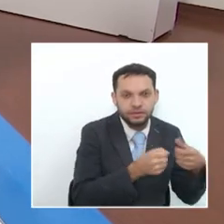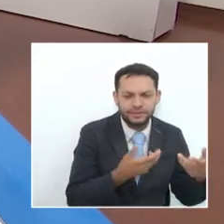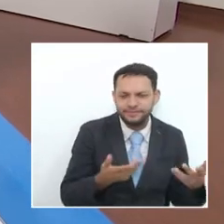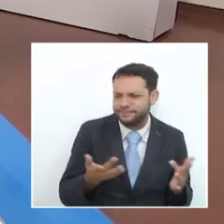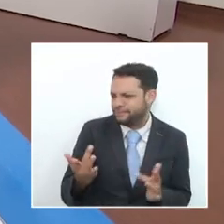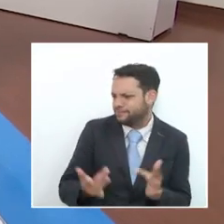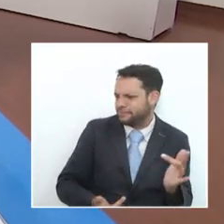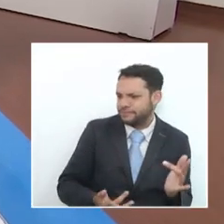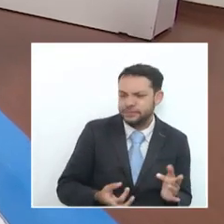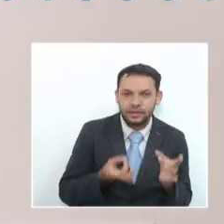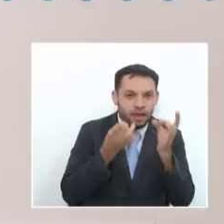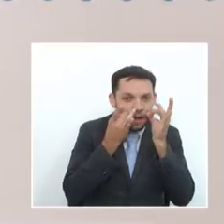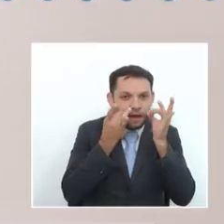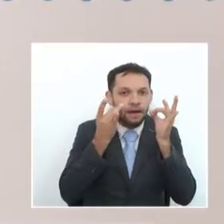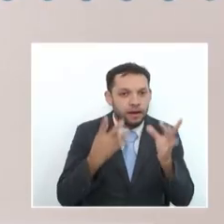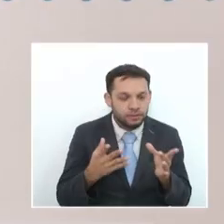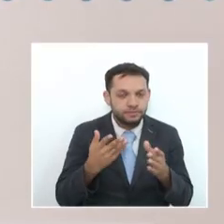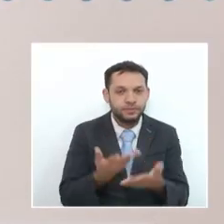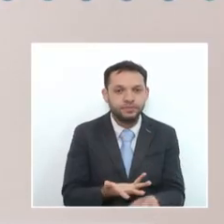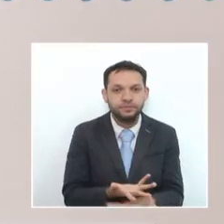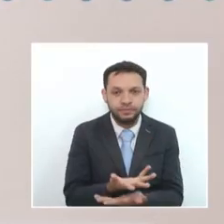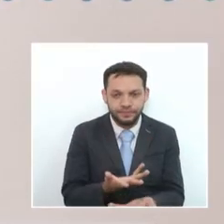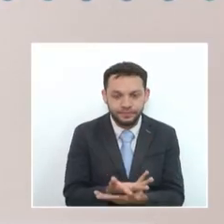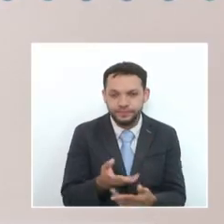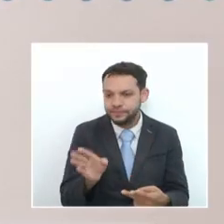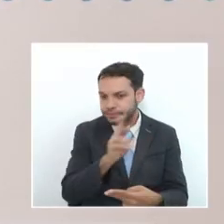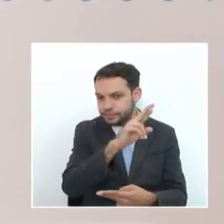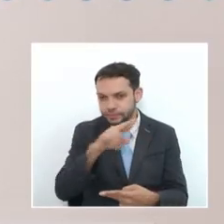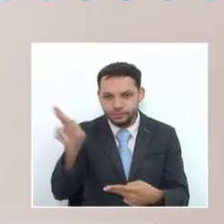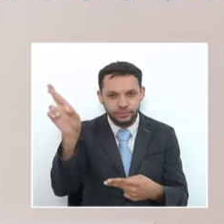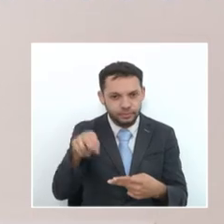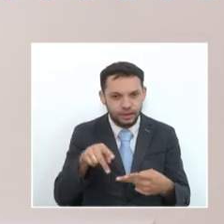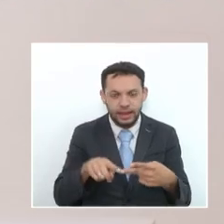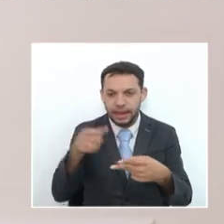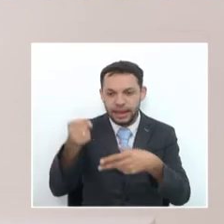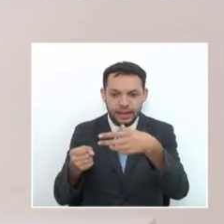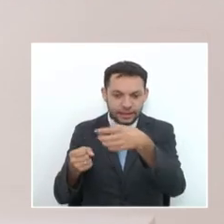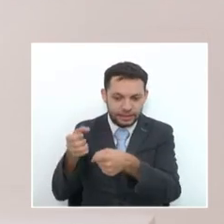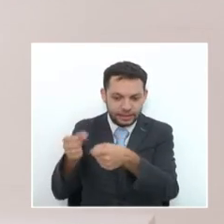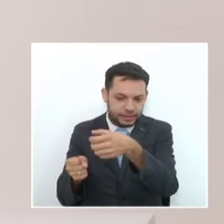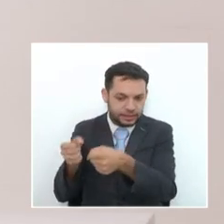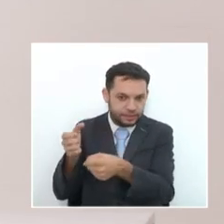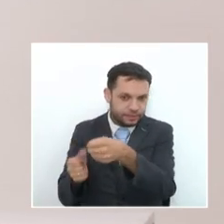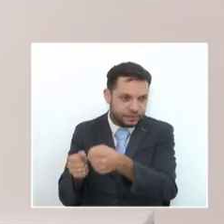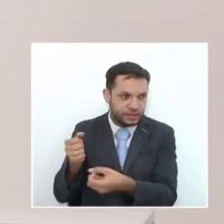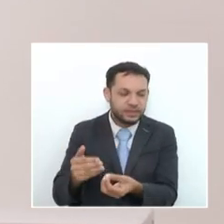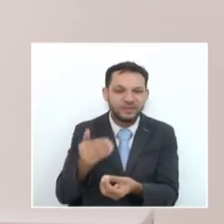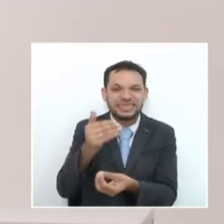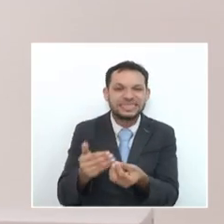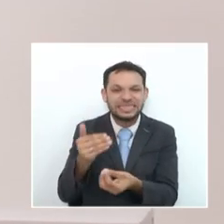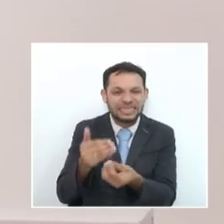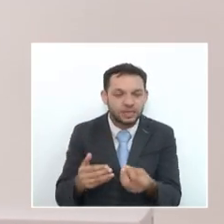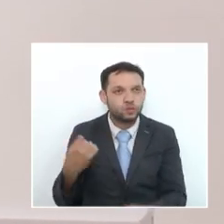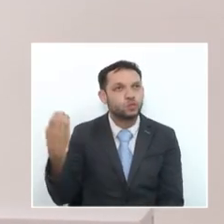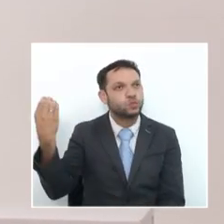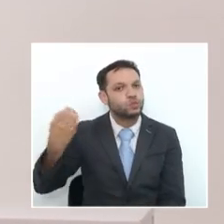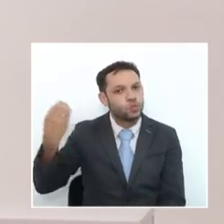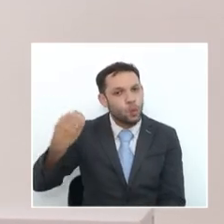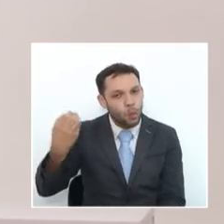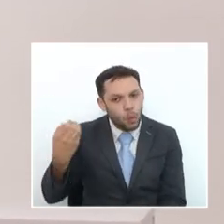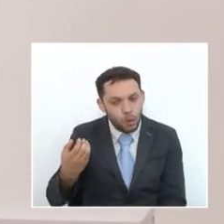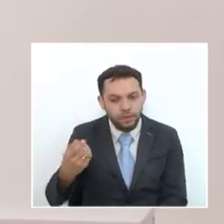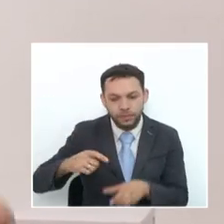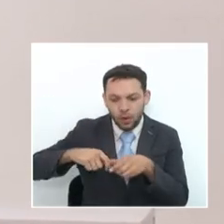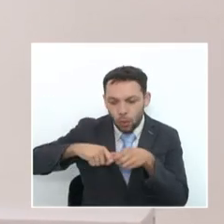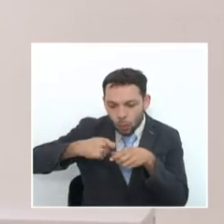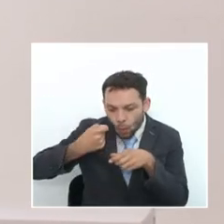esa pregunta que nos hace. Trate de no darle lácteos. Leche no es leche, es leche, queso, yogur, cumis, leche en polvo, leche lactosada, alpinito, crema